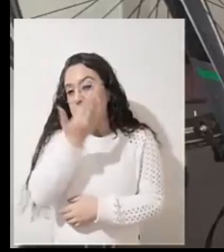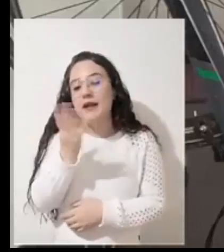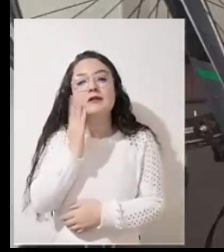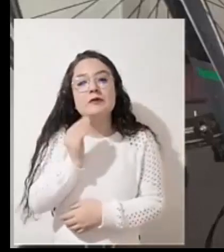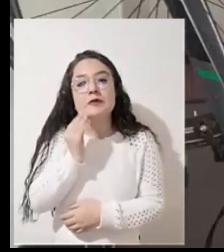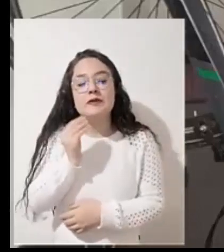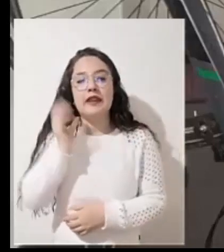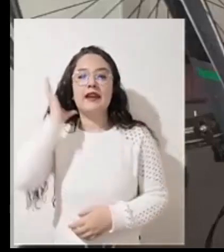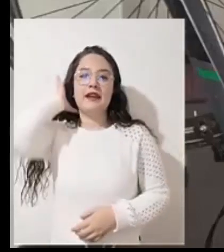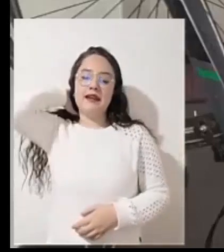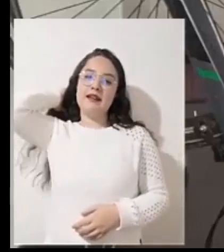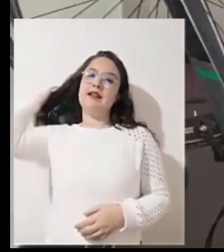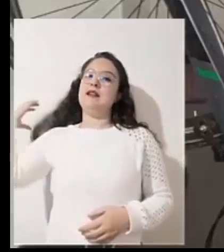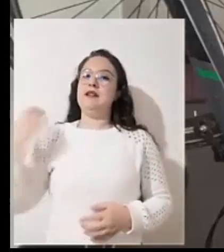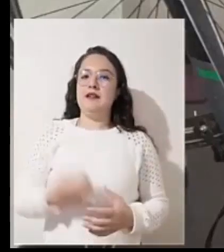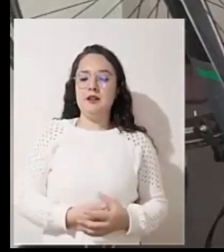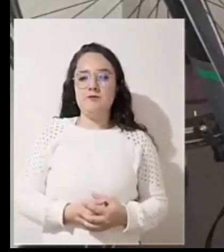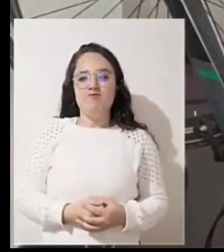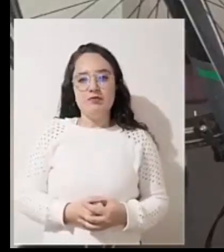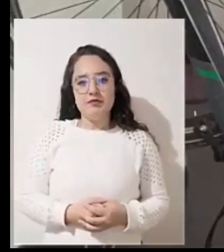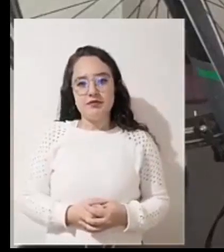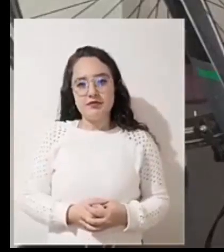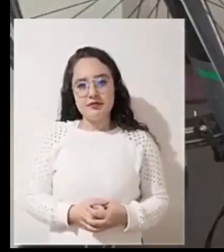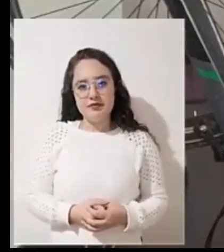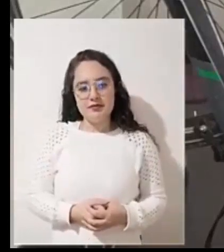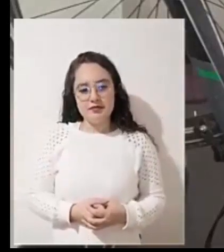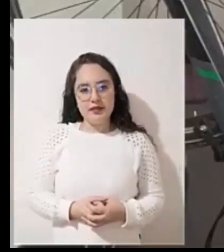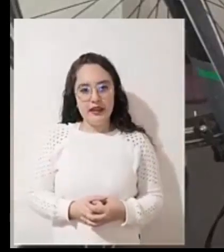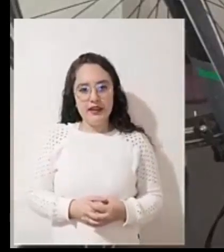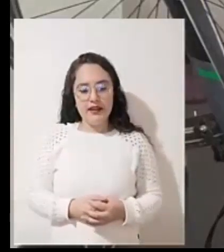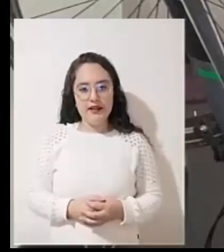Comprobemos experimentalmente eso.